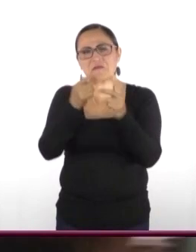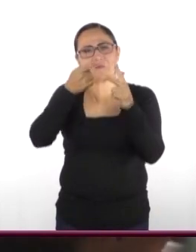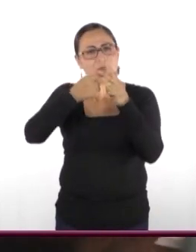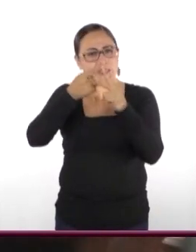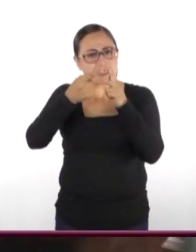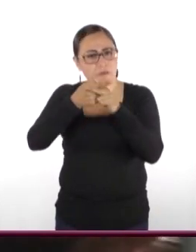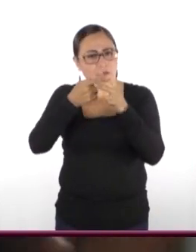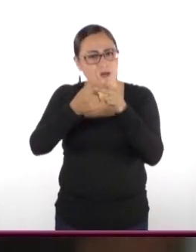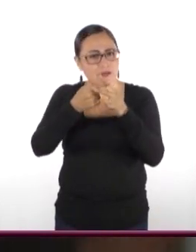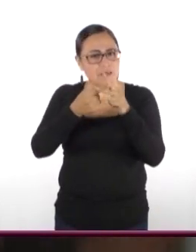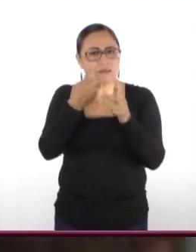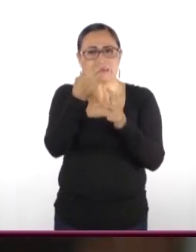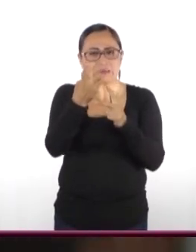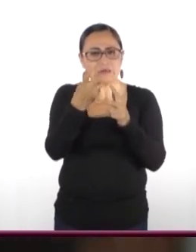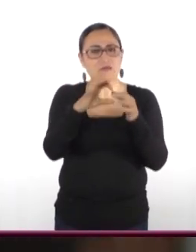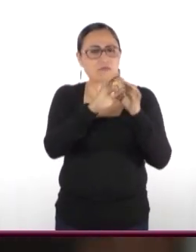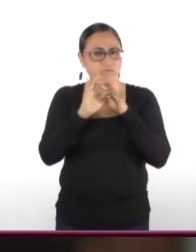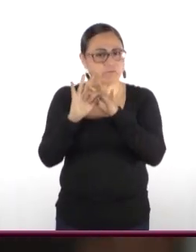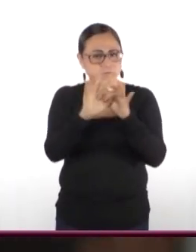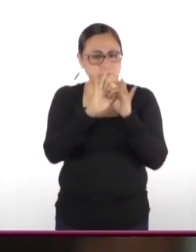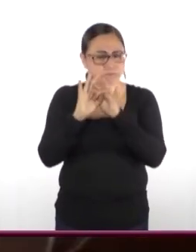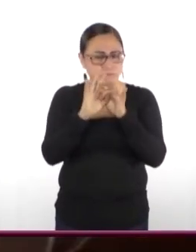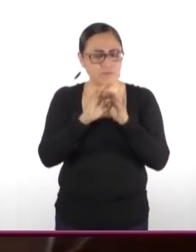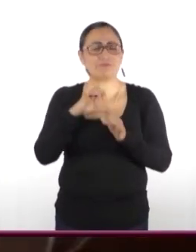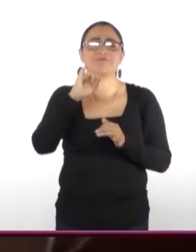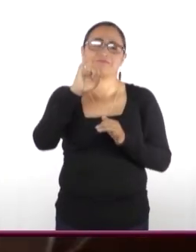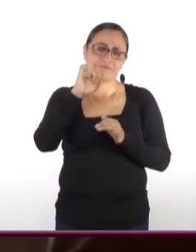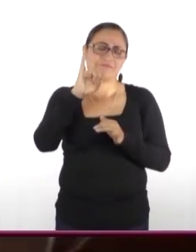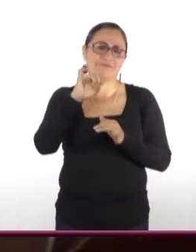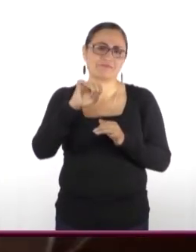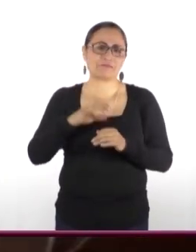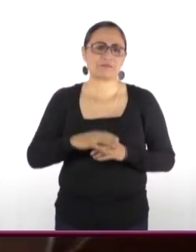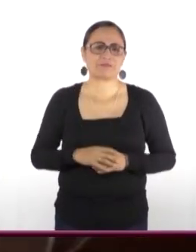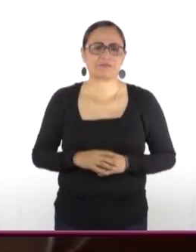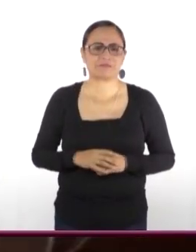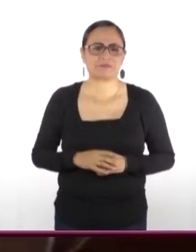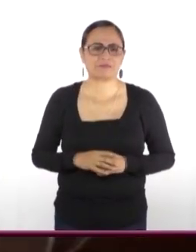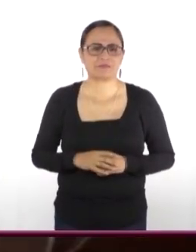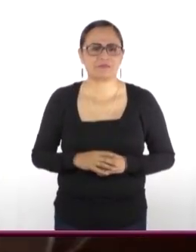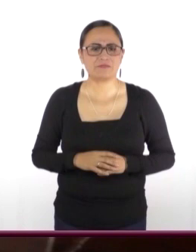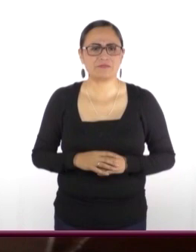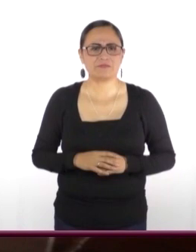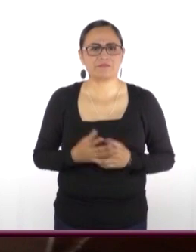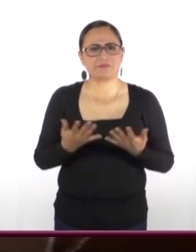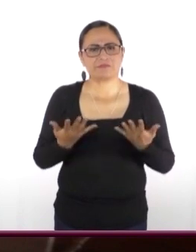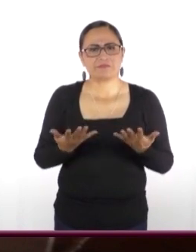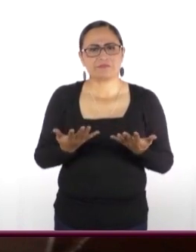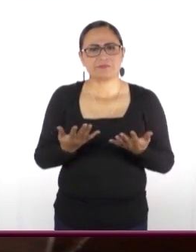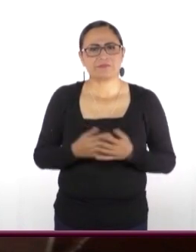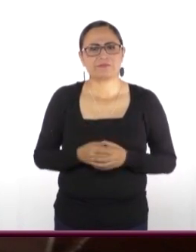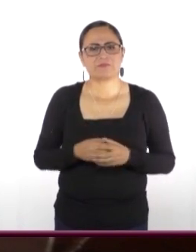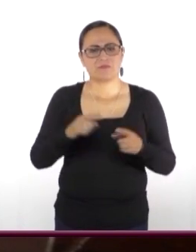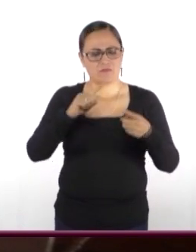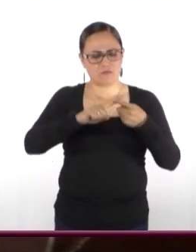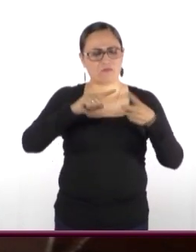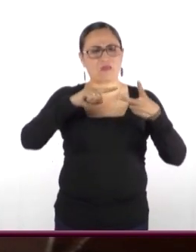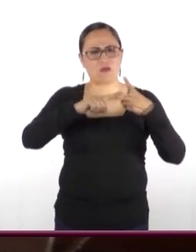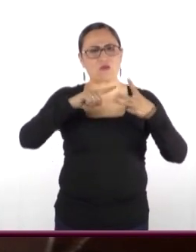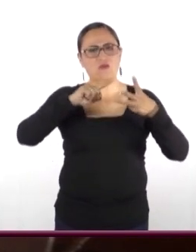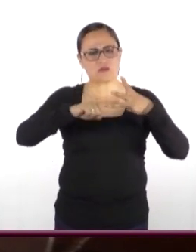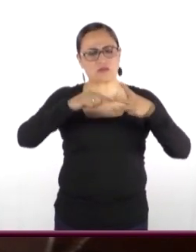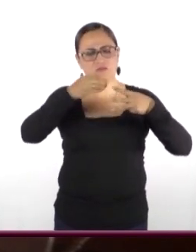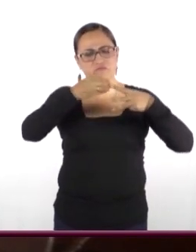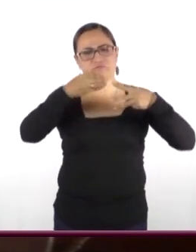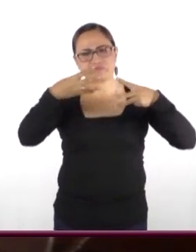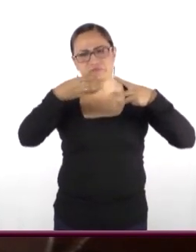las matemáticas, que ese es el vínculo básicamente. Por supuesto, sí. Pues es que, digamos que